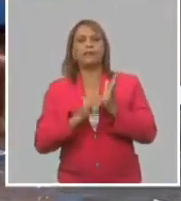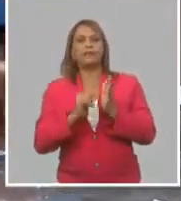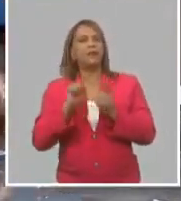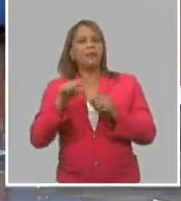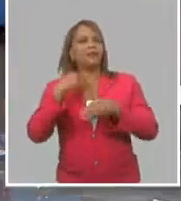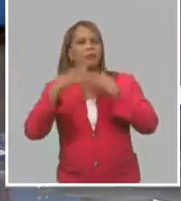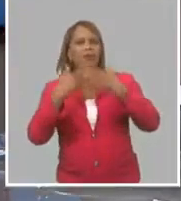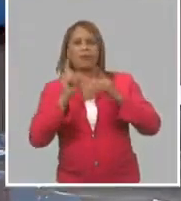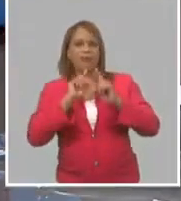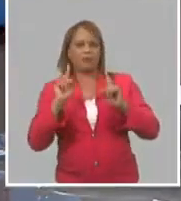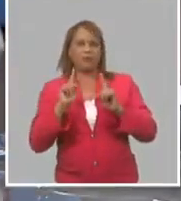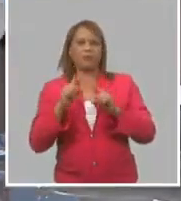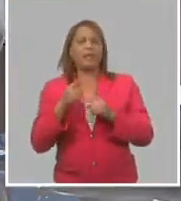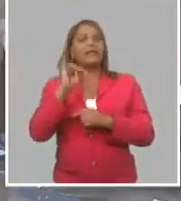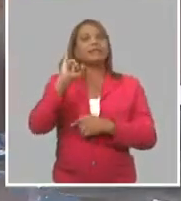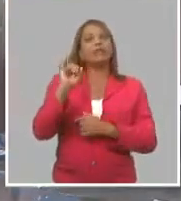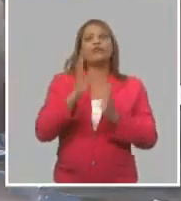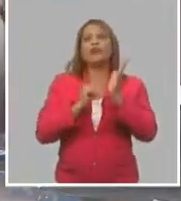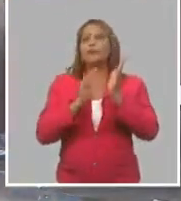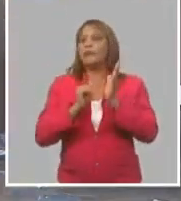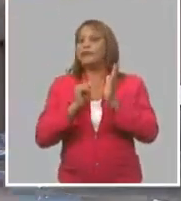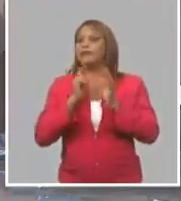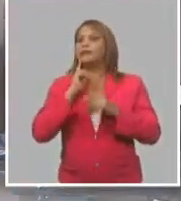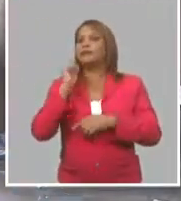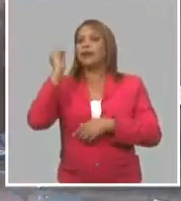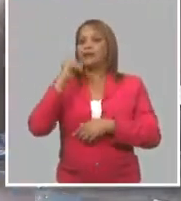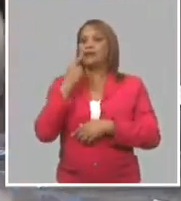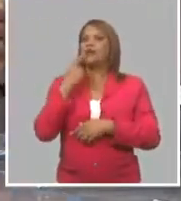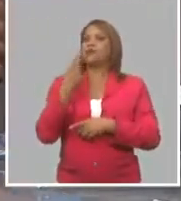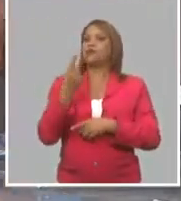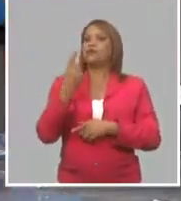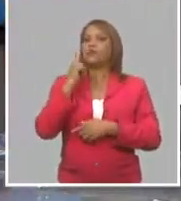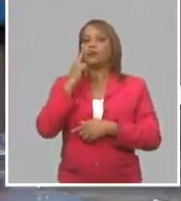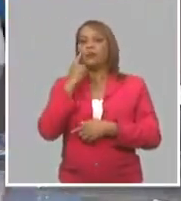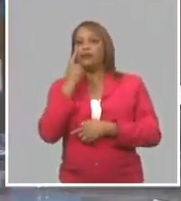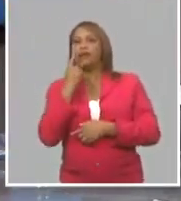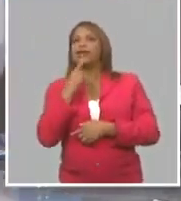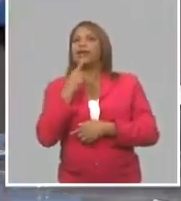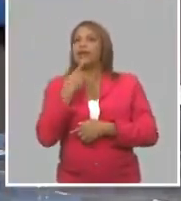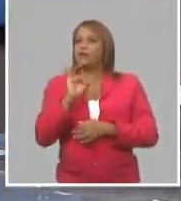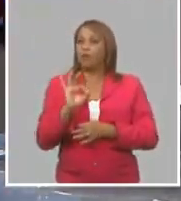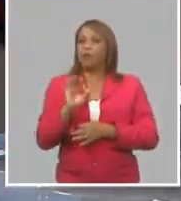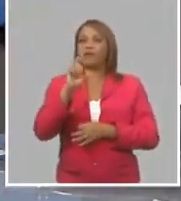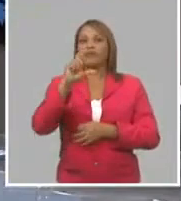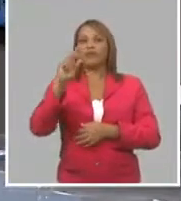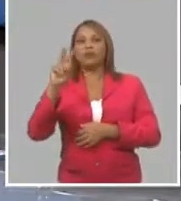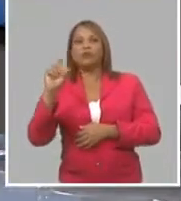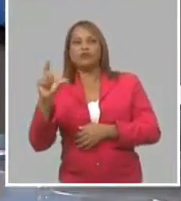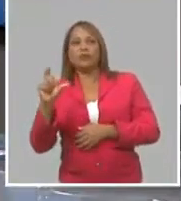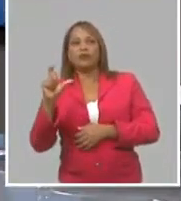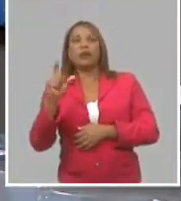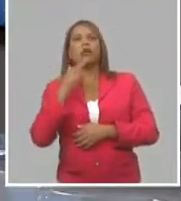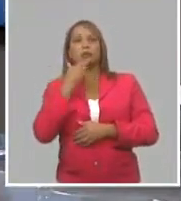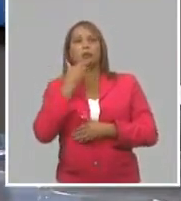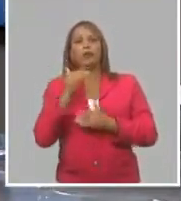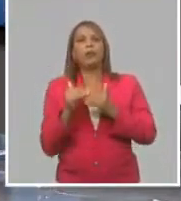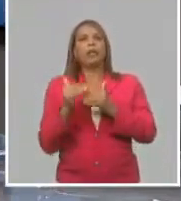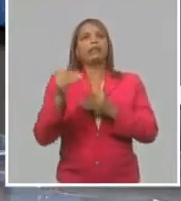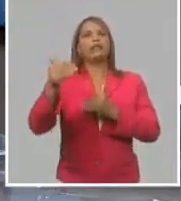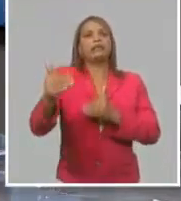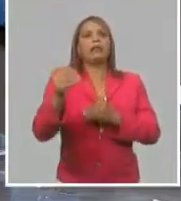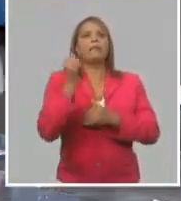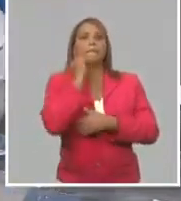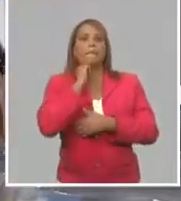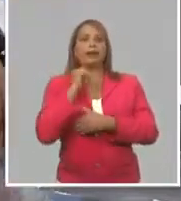no es un problema si a los seis meses se dan señales que todavía quedan se use tú puede decir yo esto lo voy a extender cuatro